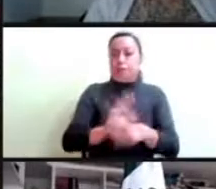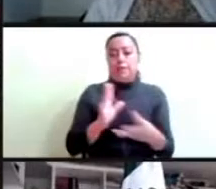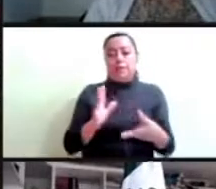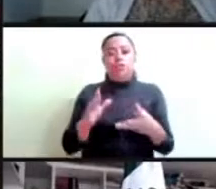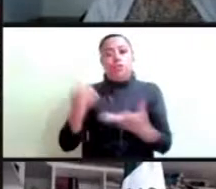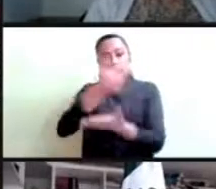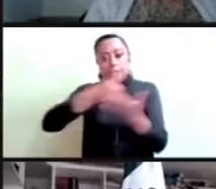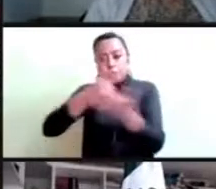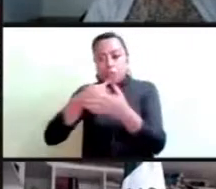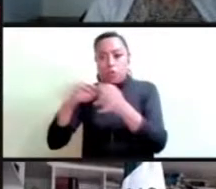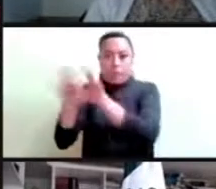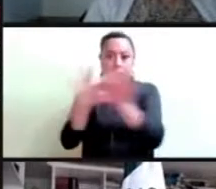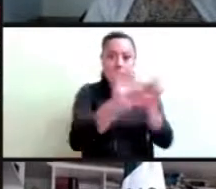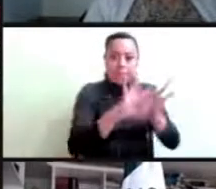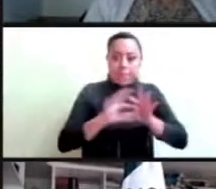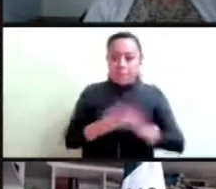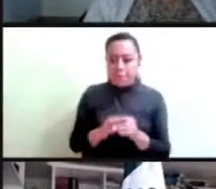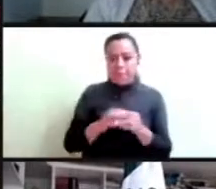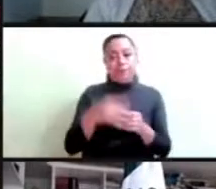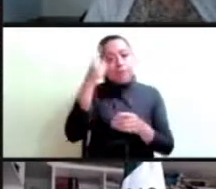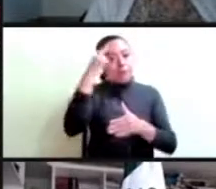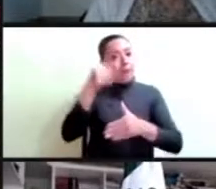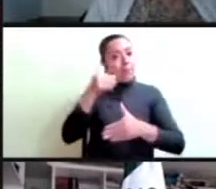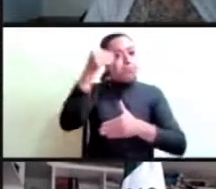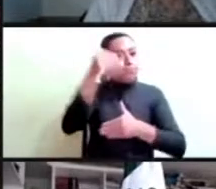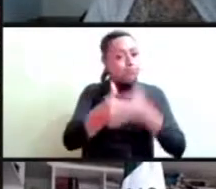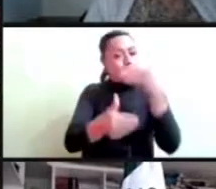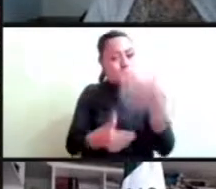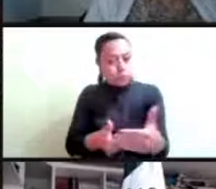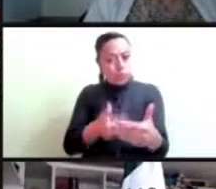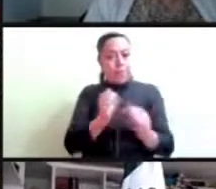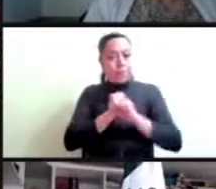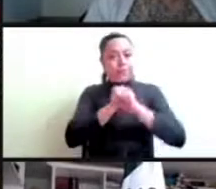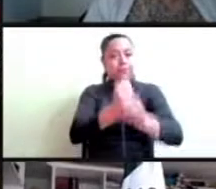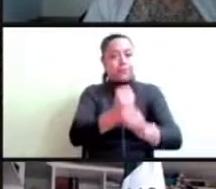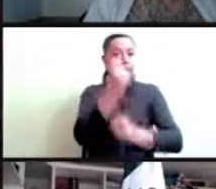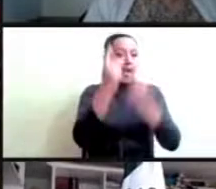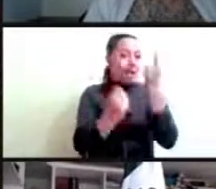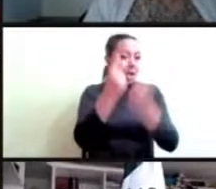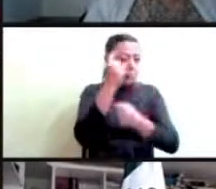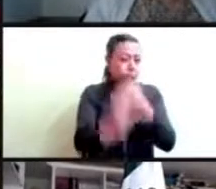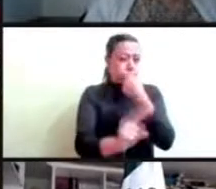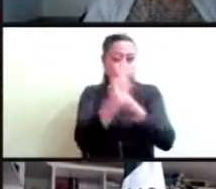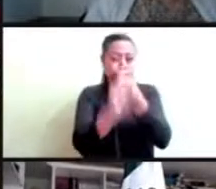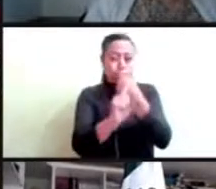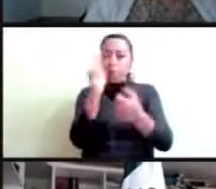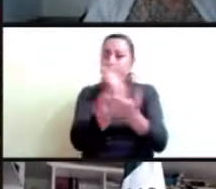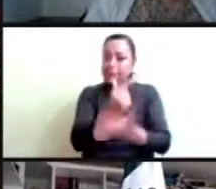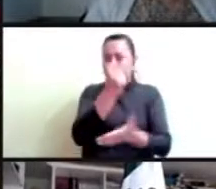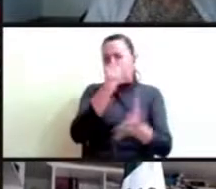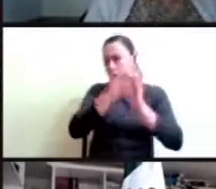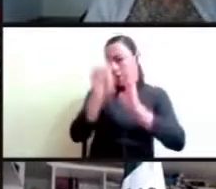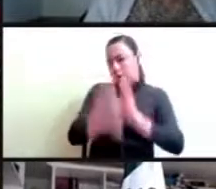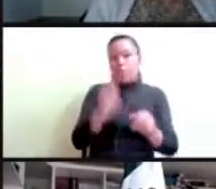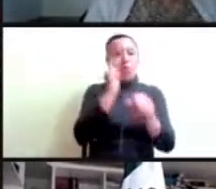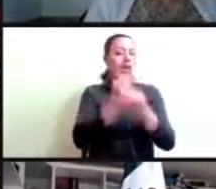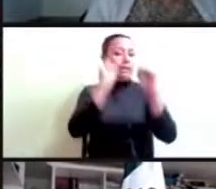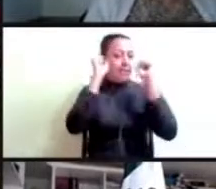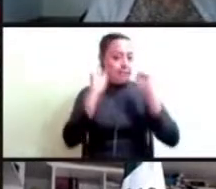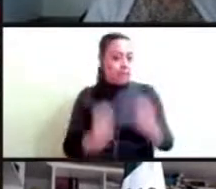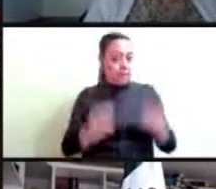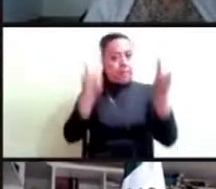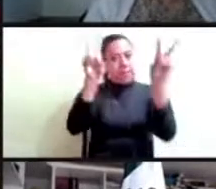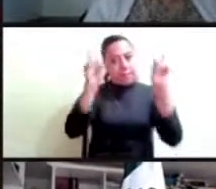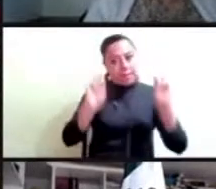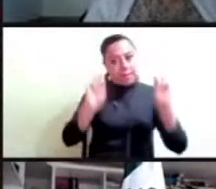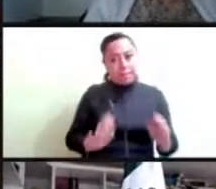avanzar en el ataque a algunos de los graves problemas que tenemos. El tema de la inseguridad, el tema